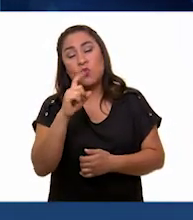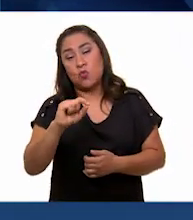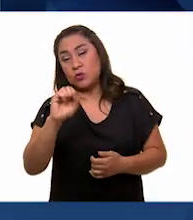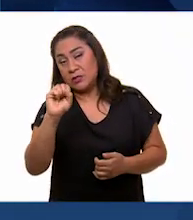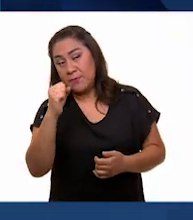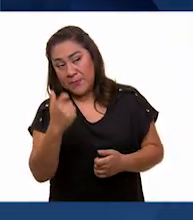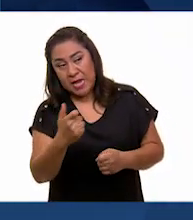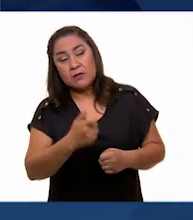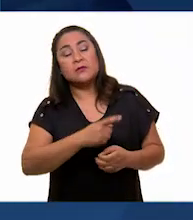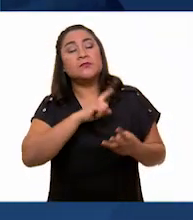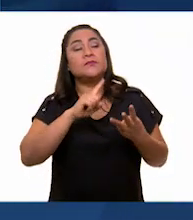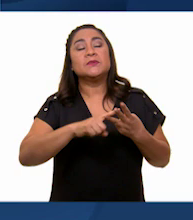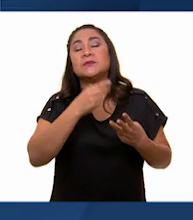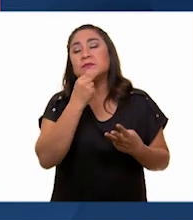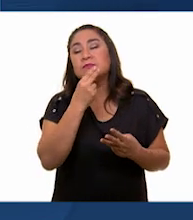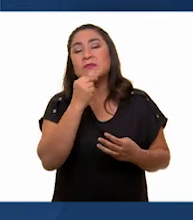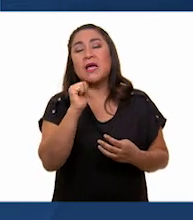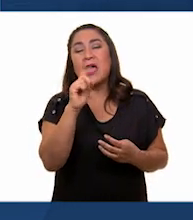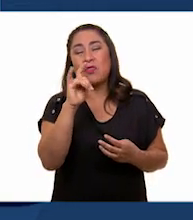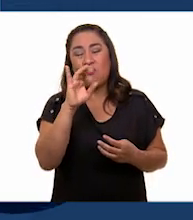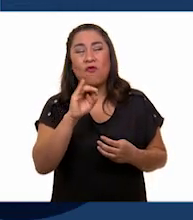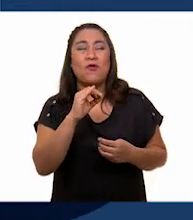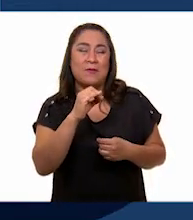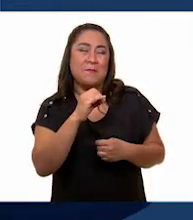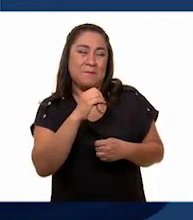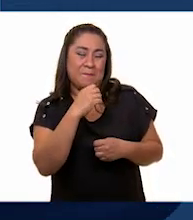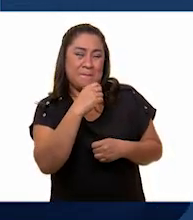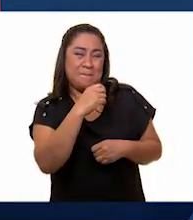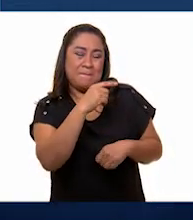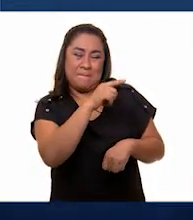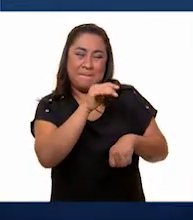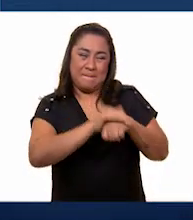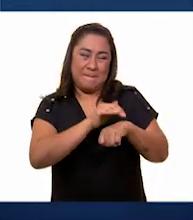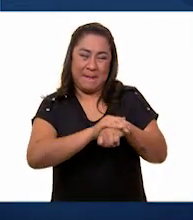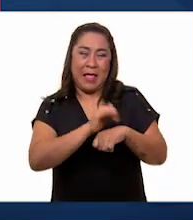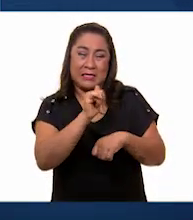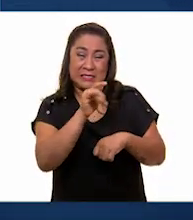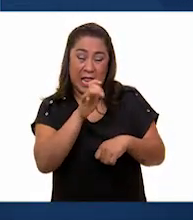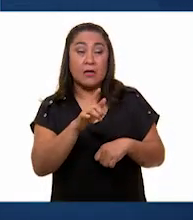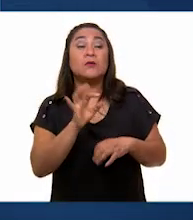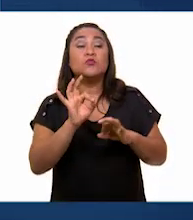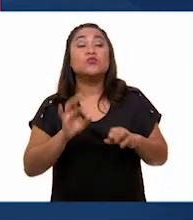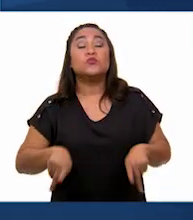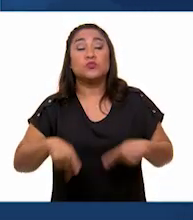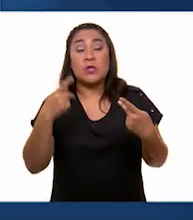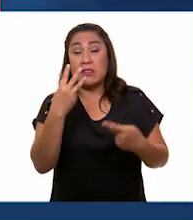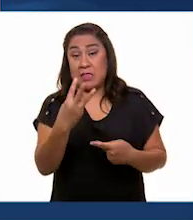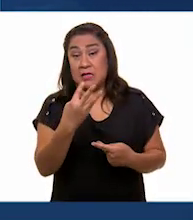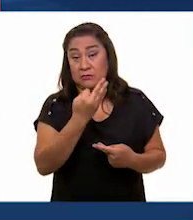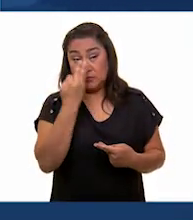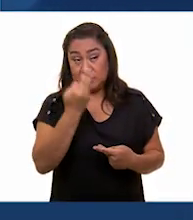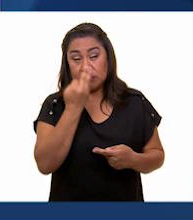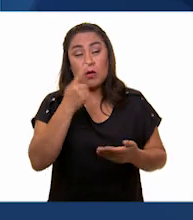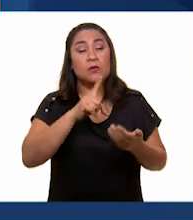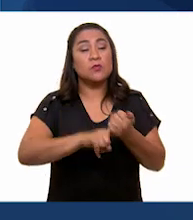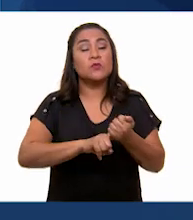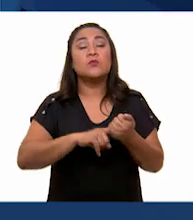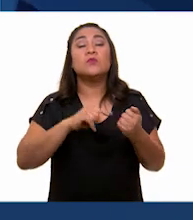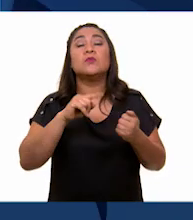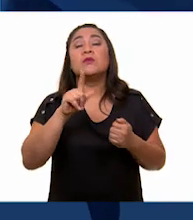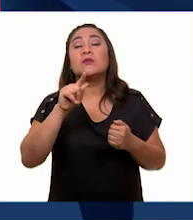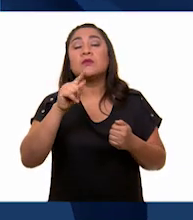pesos. Y en el invernadero de los papás de mi amigo Axel, el señor Adolfo, da 3 cactus por 70.50